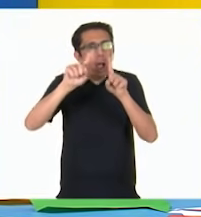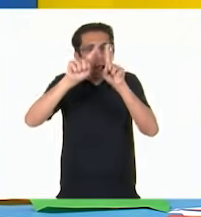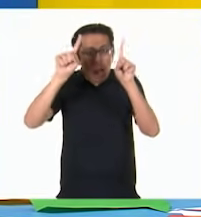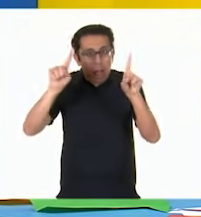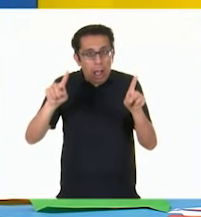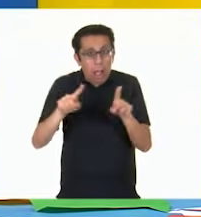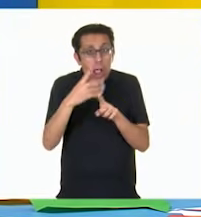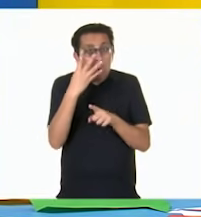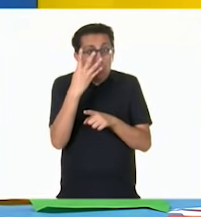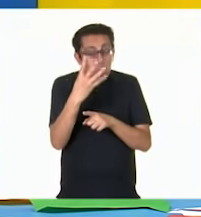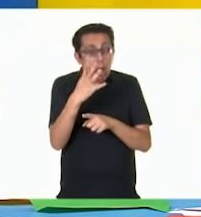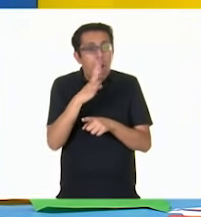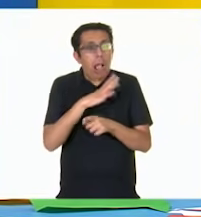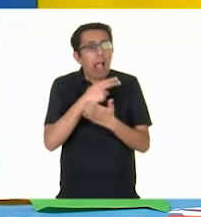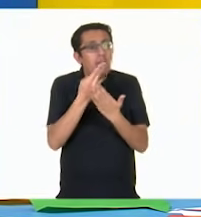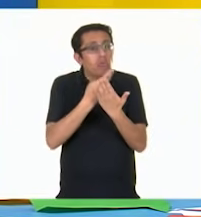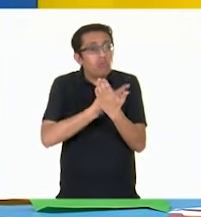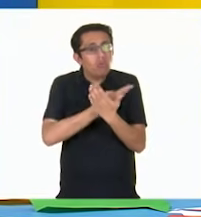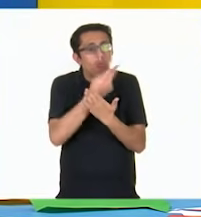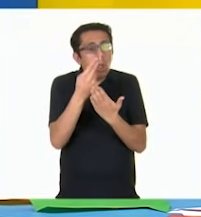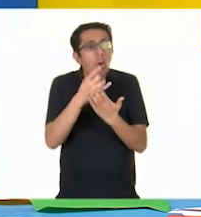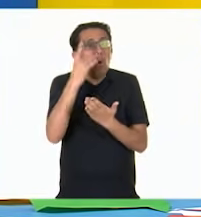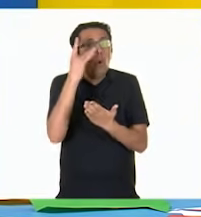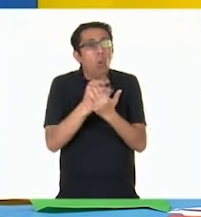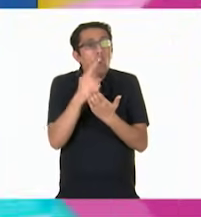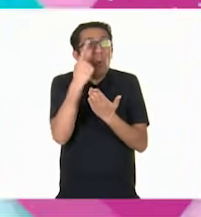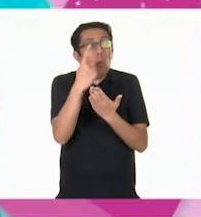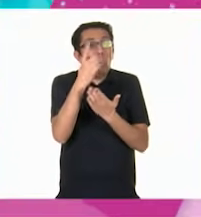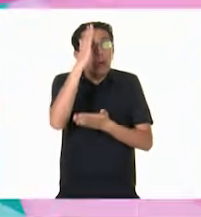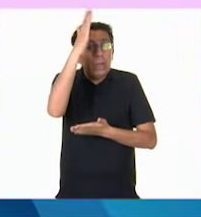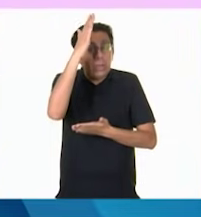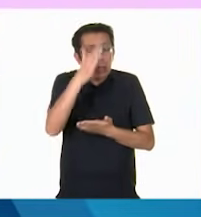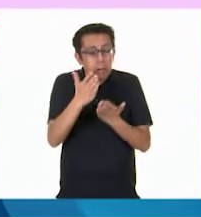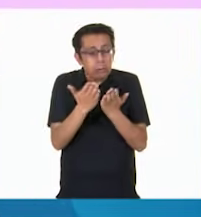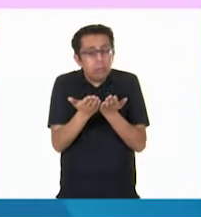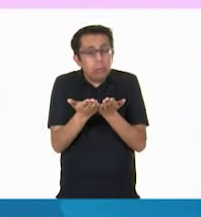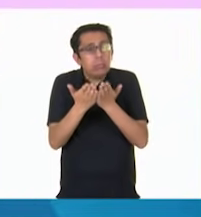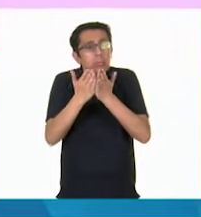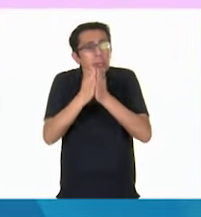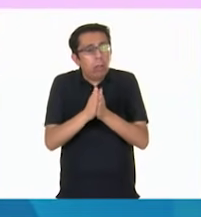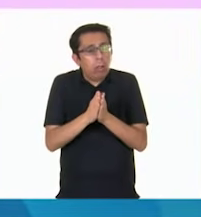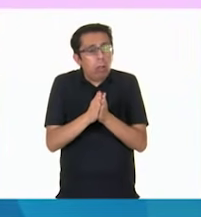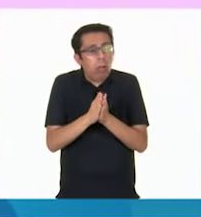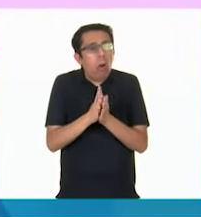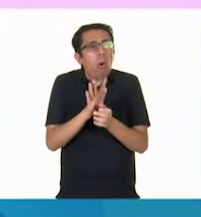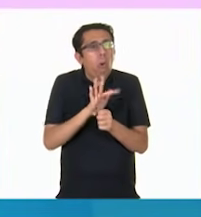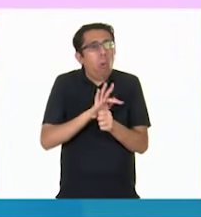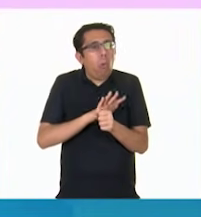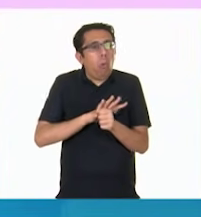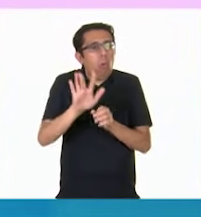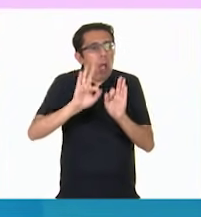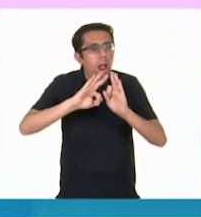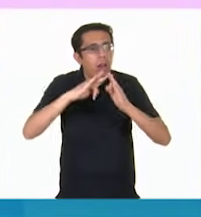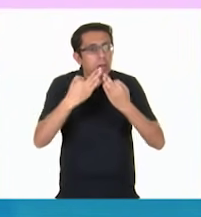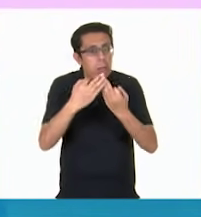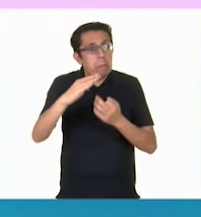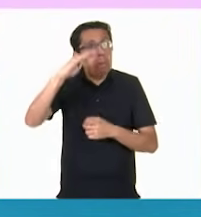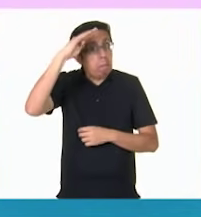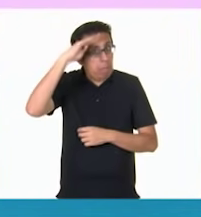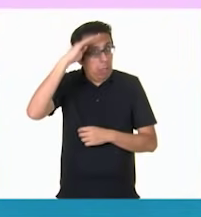dibujar que tenga solo un eje de simetría. ¿Cuál es? Piensen muy bien.